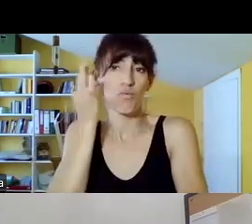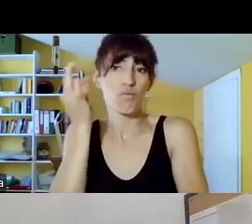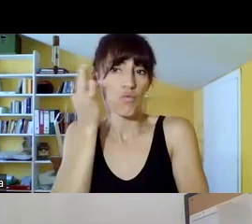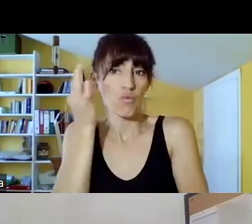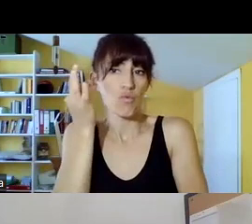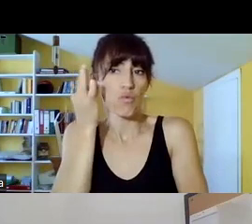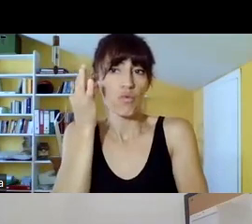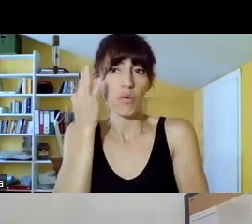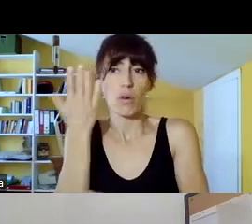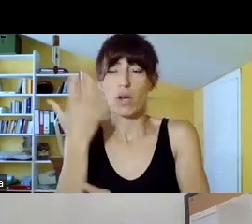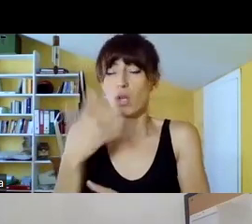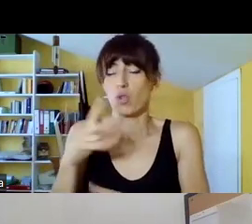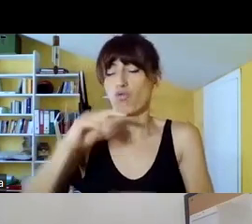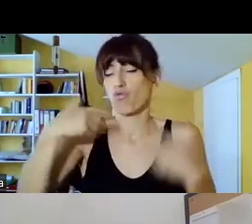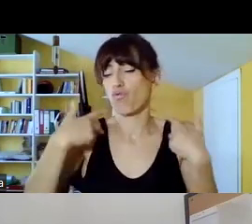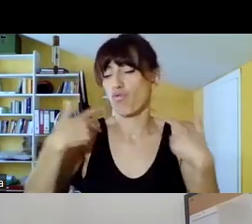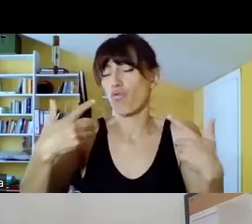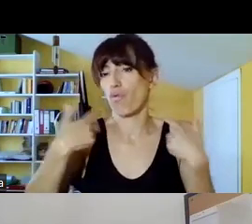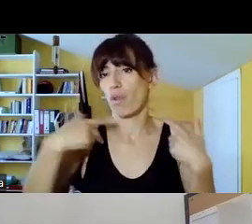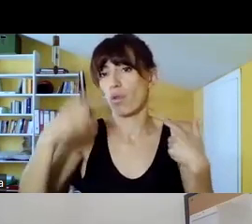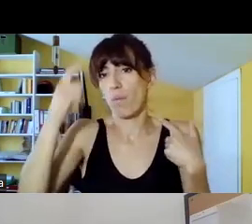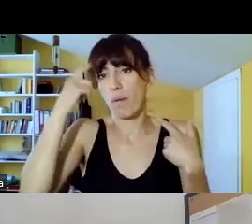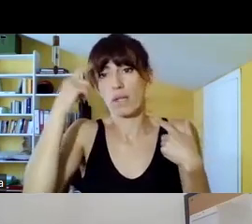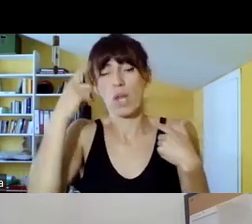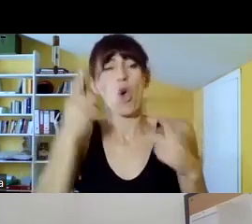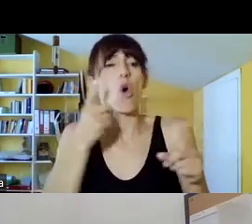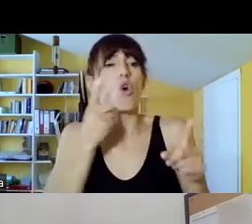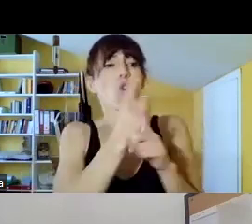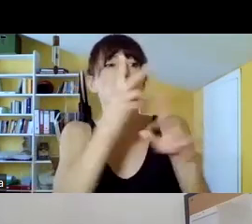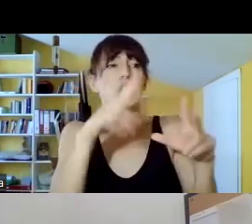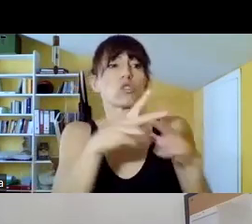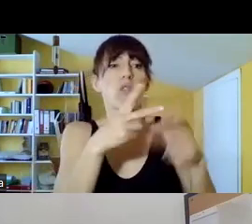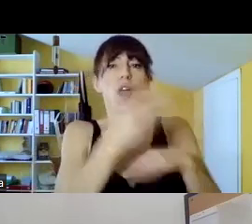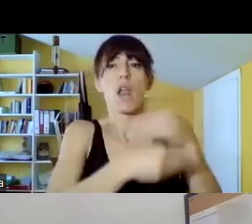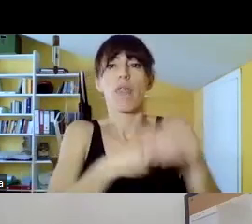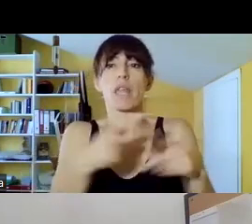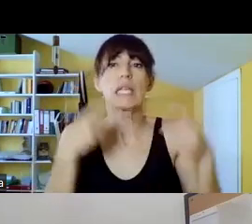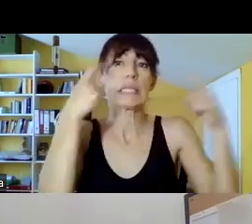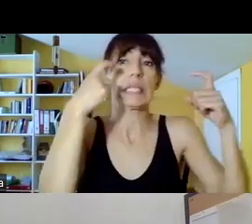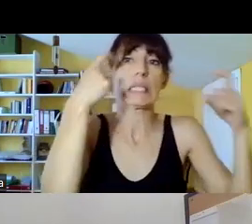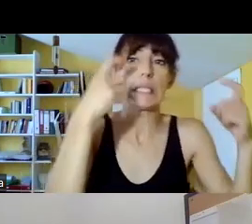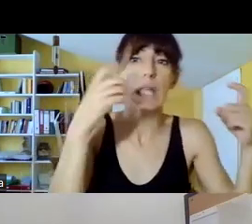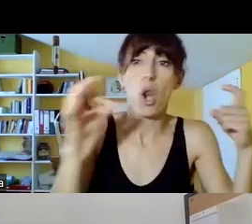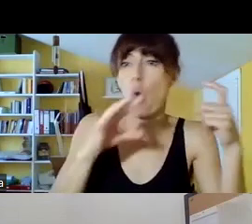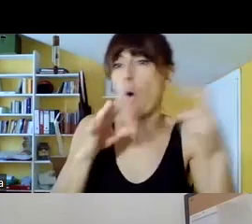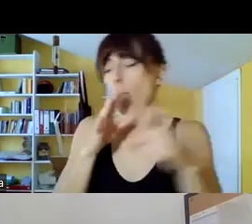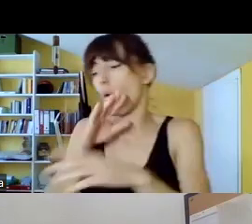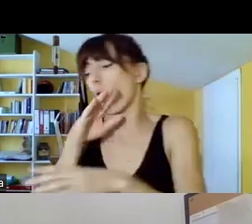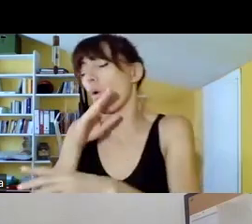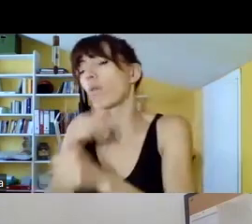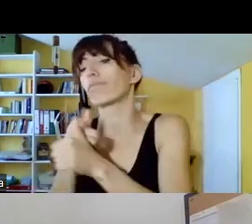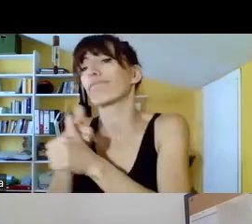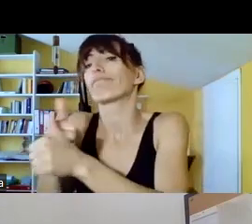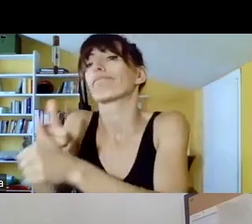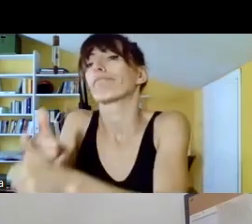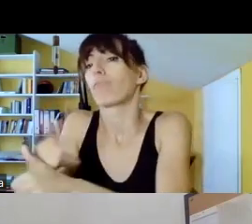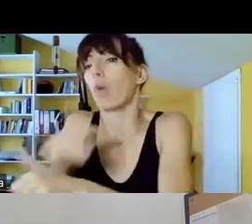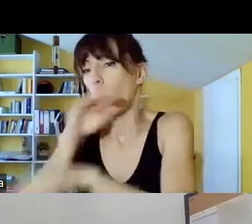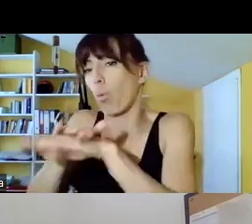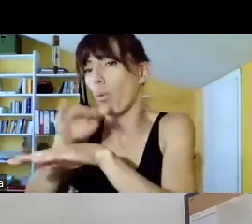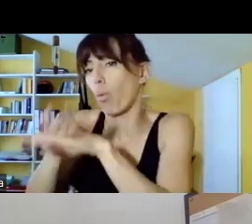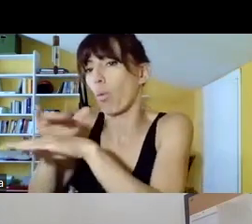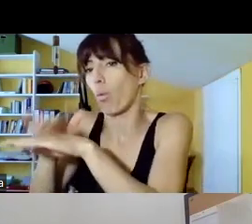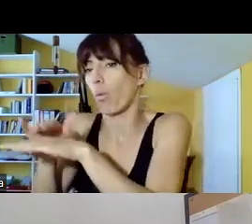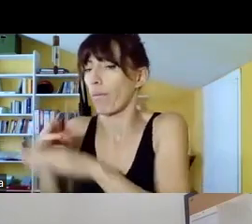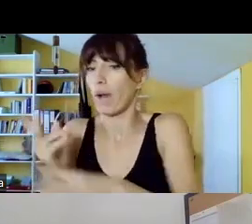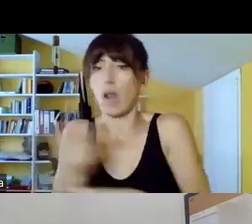un sufrimiento mental, tanto por ir en contra socialmente establecido como por seguirlo y acatar